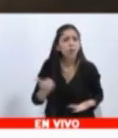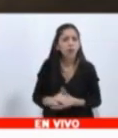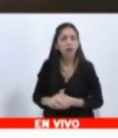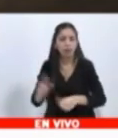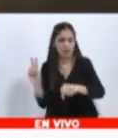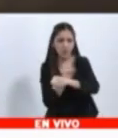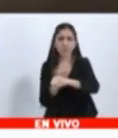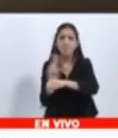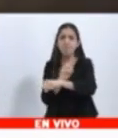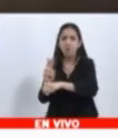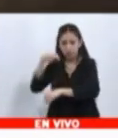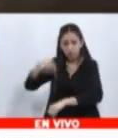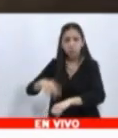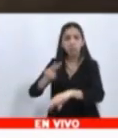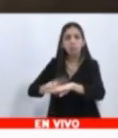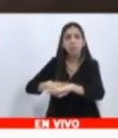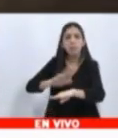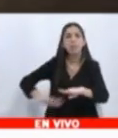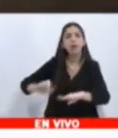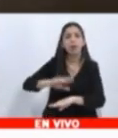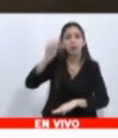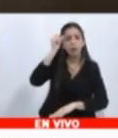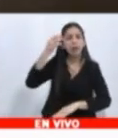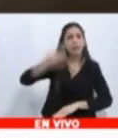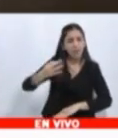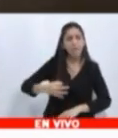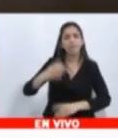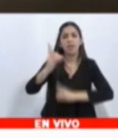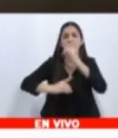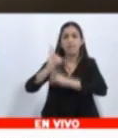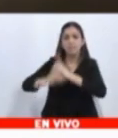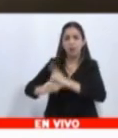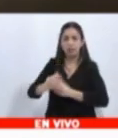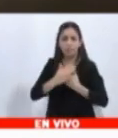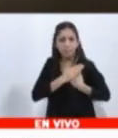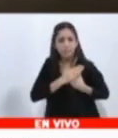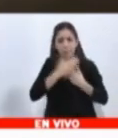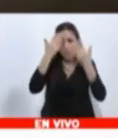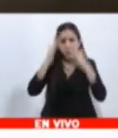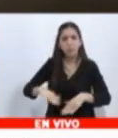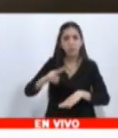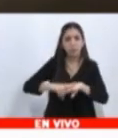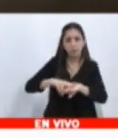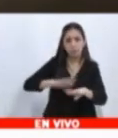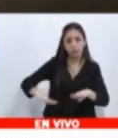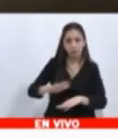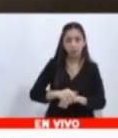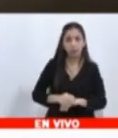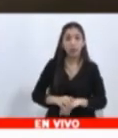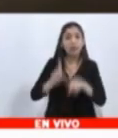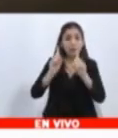un debate apasionado, porque la defensa de nuestro Paraguay tiene que ser un debate